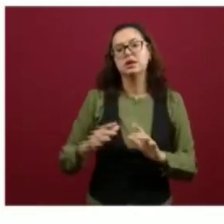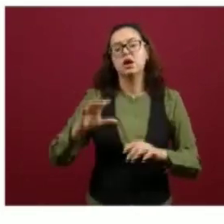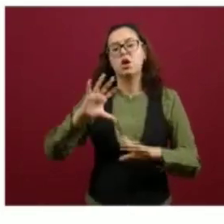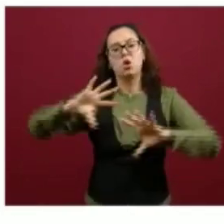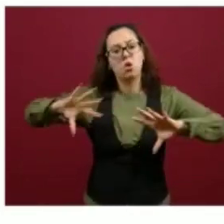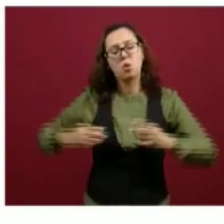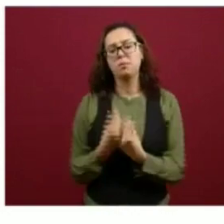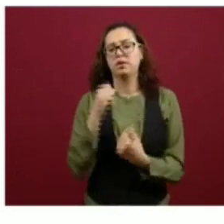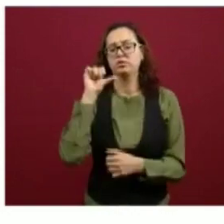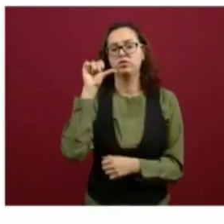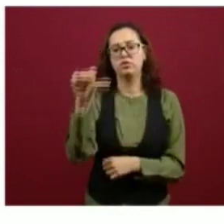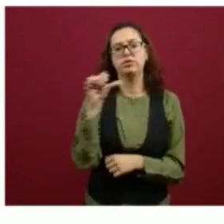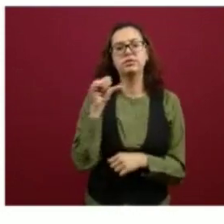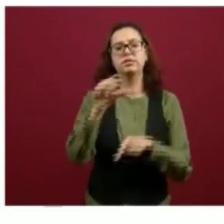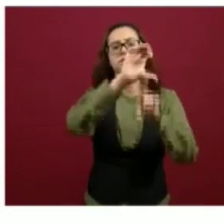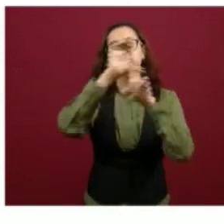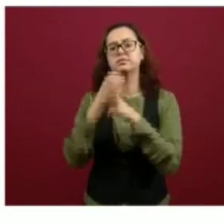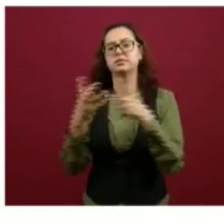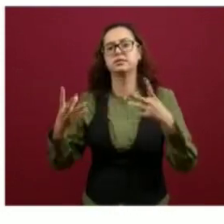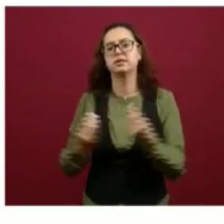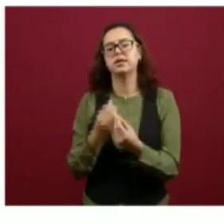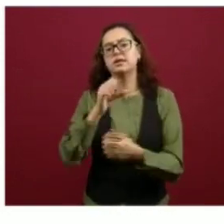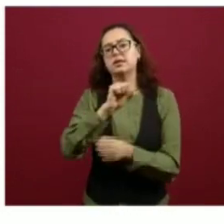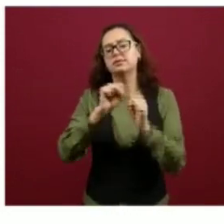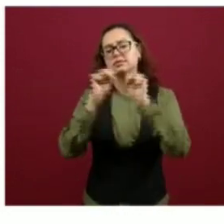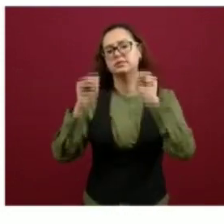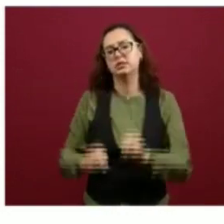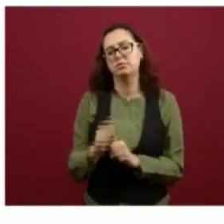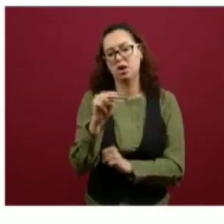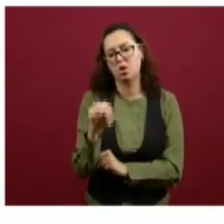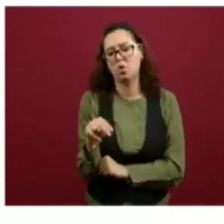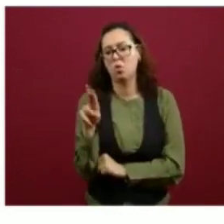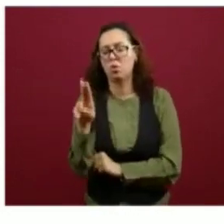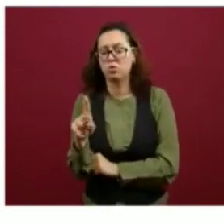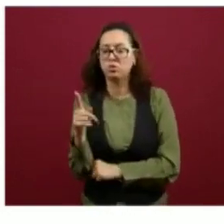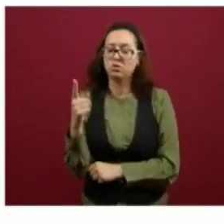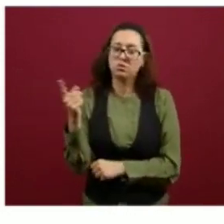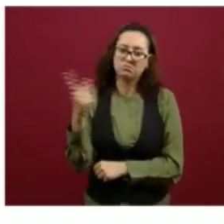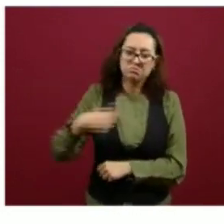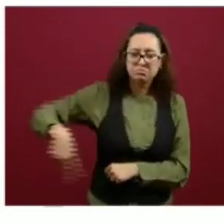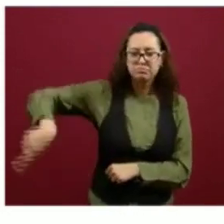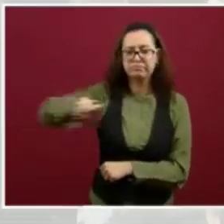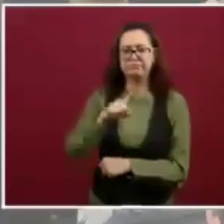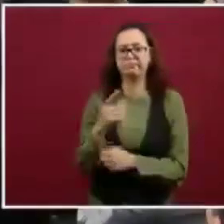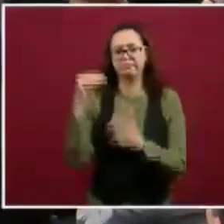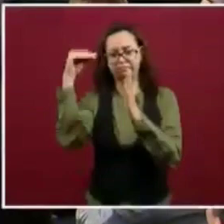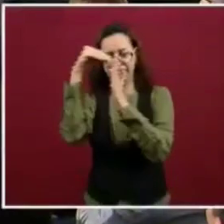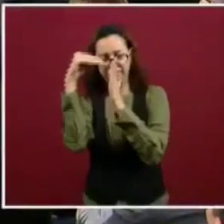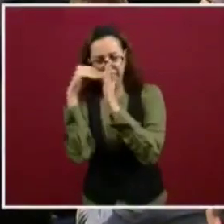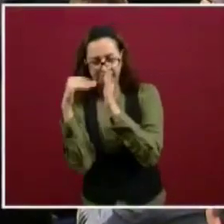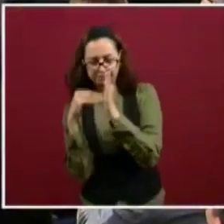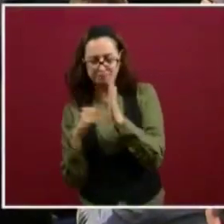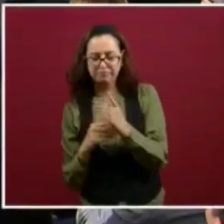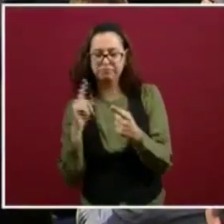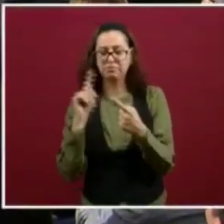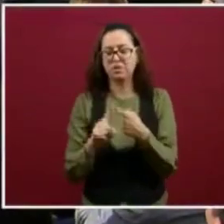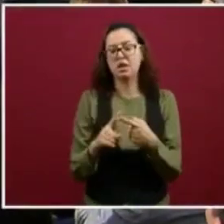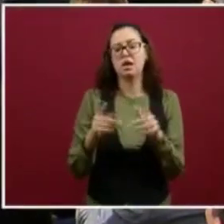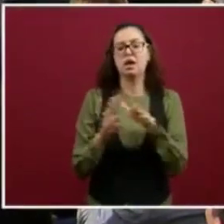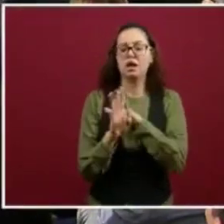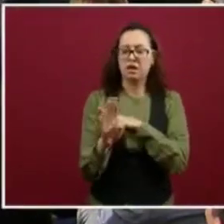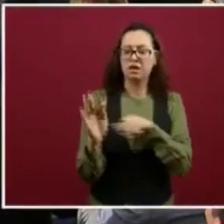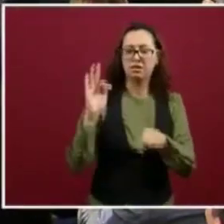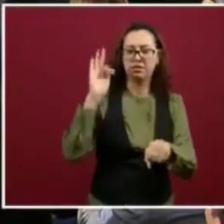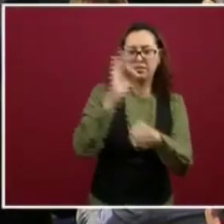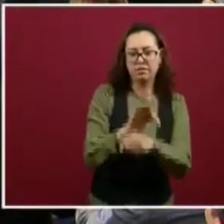16 agencias del sistema de Naciones Unidas que se dedican justamente, aquí está ACNUR, que es la Agencia de Refugiados,